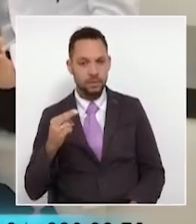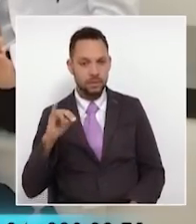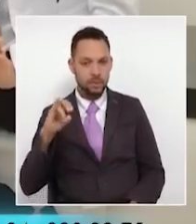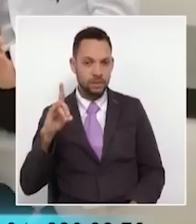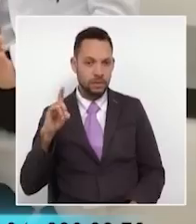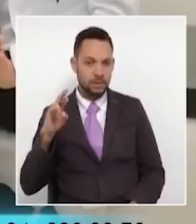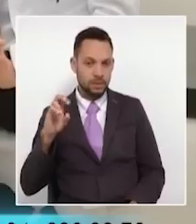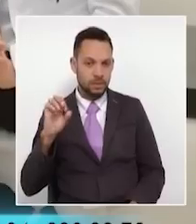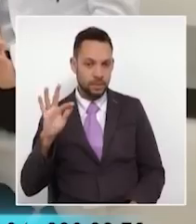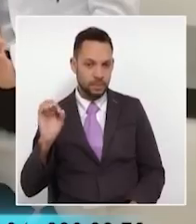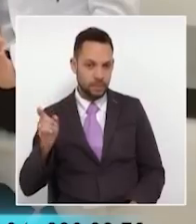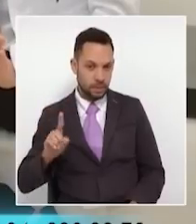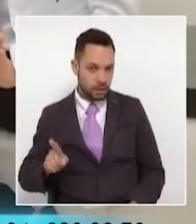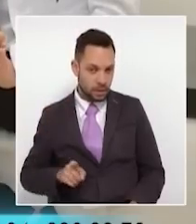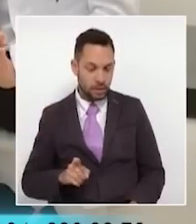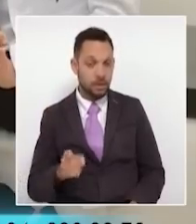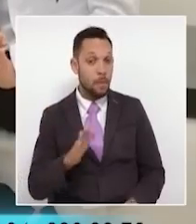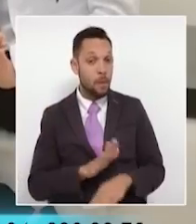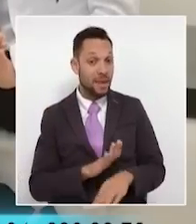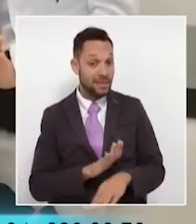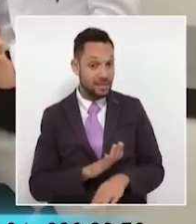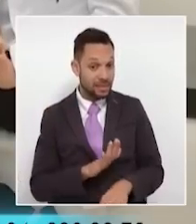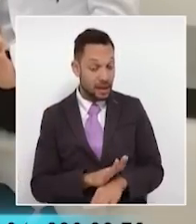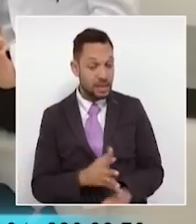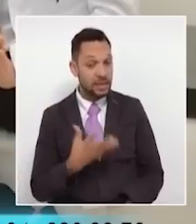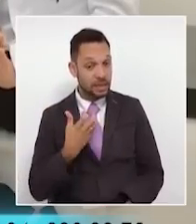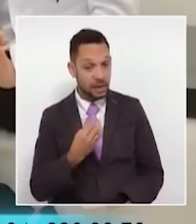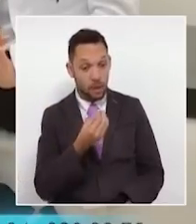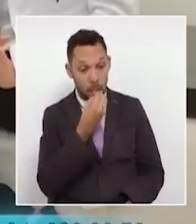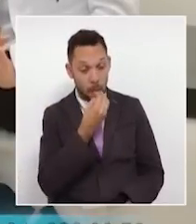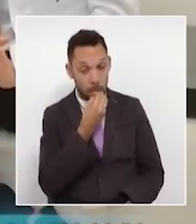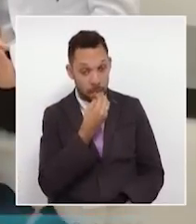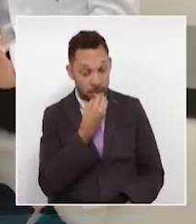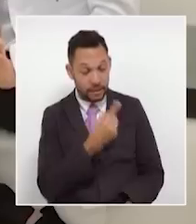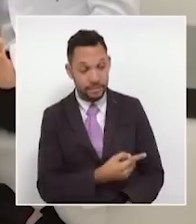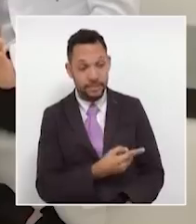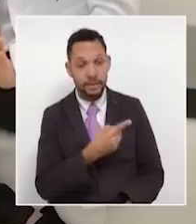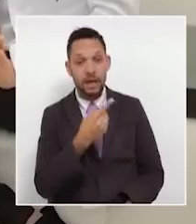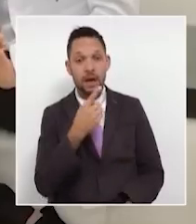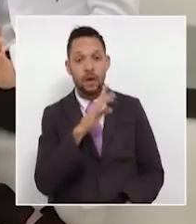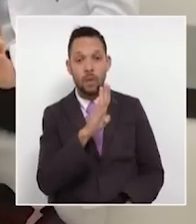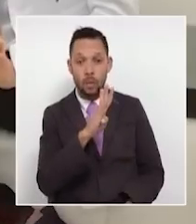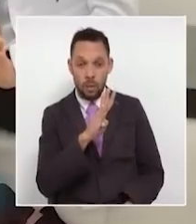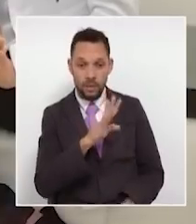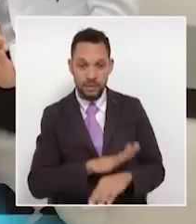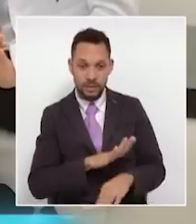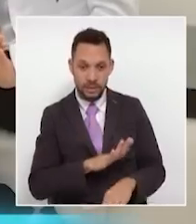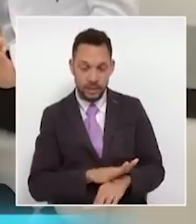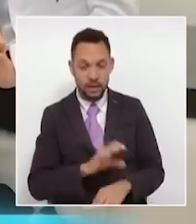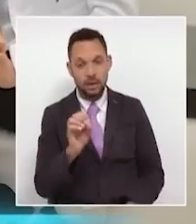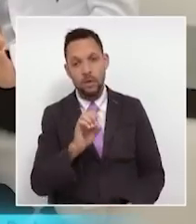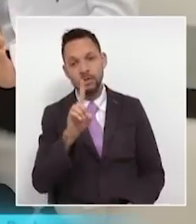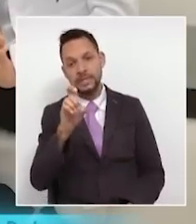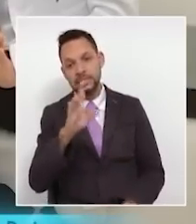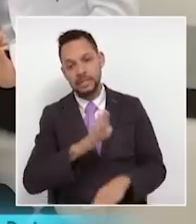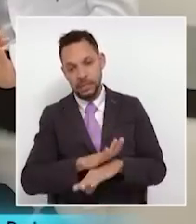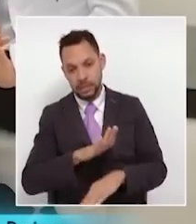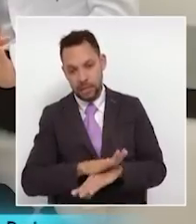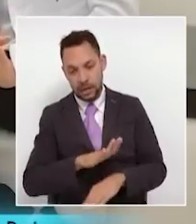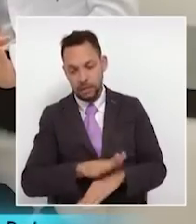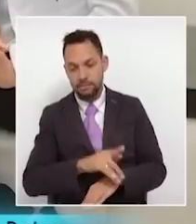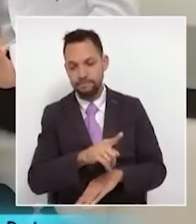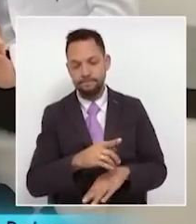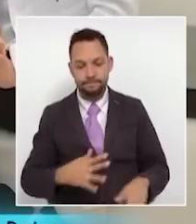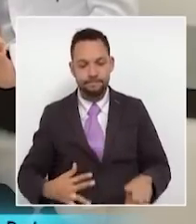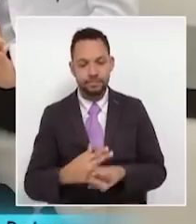en las horas de la tarde a las 4 a las 6 de la tarde que es cuando se presentan los aumentos de picos de insulina y